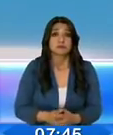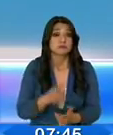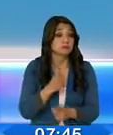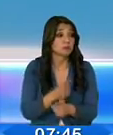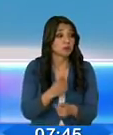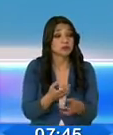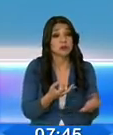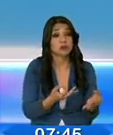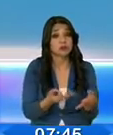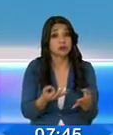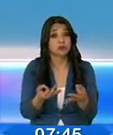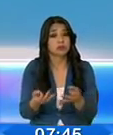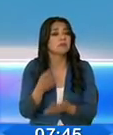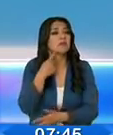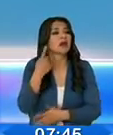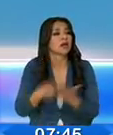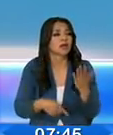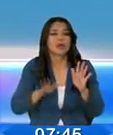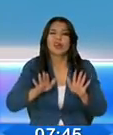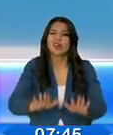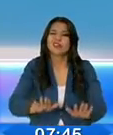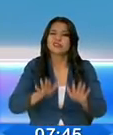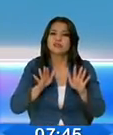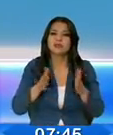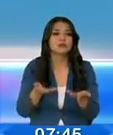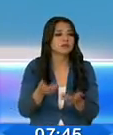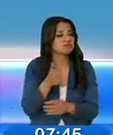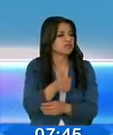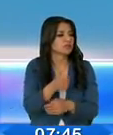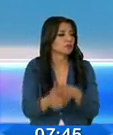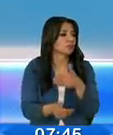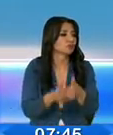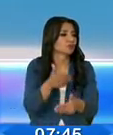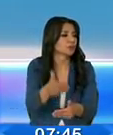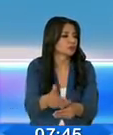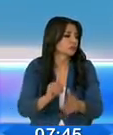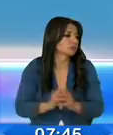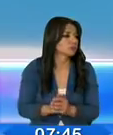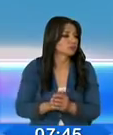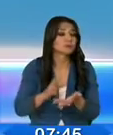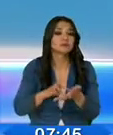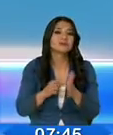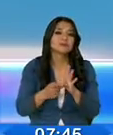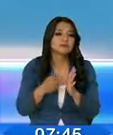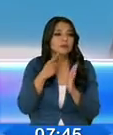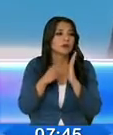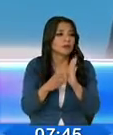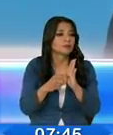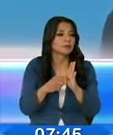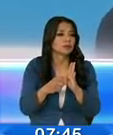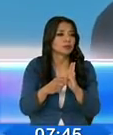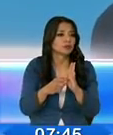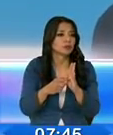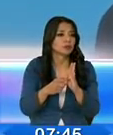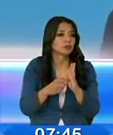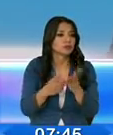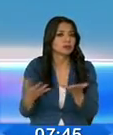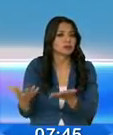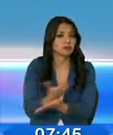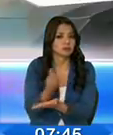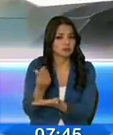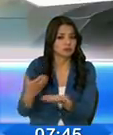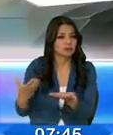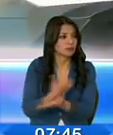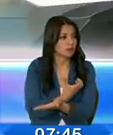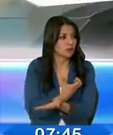demoras que se dan son demoras propias de los procesos. Eso no quiere decir que no esté mal que no se recupere los